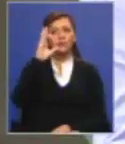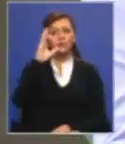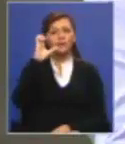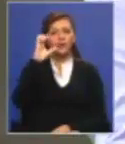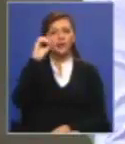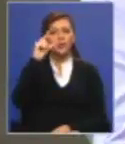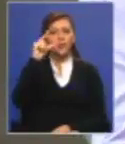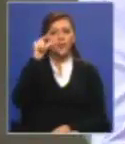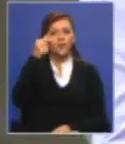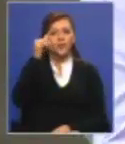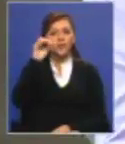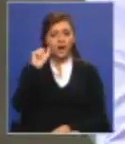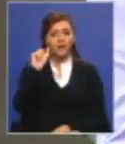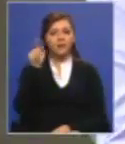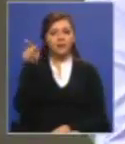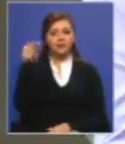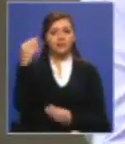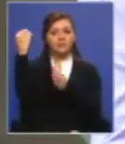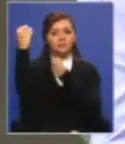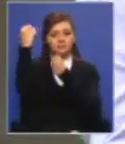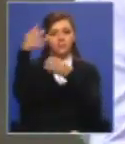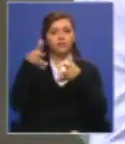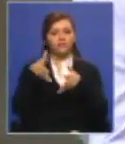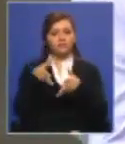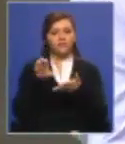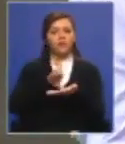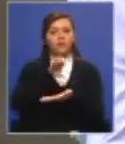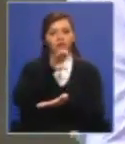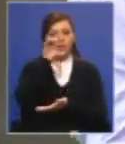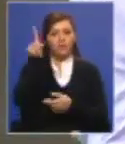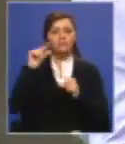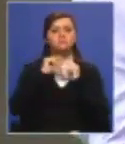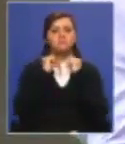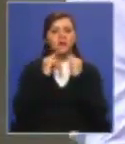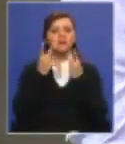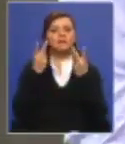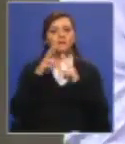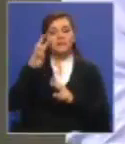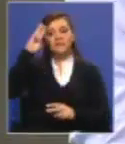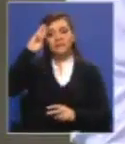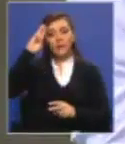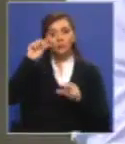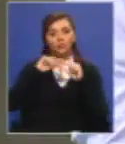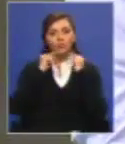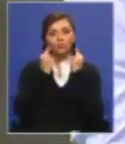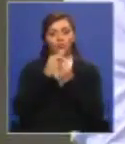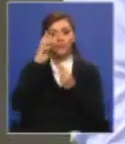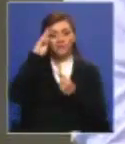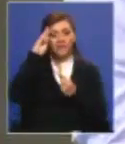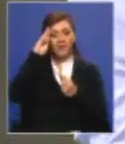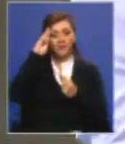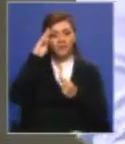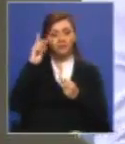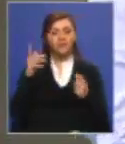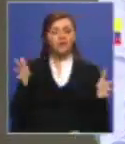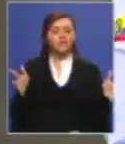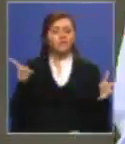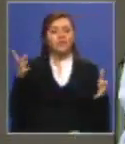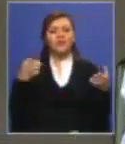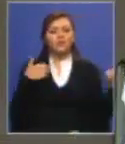nos acompañaba en todas las convivencias, rector del colegio, fue capellán del grupo Escado, además fue uno de los más grandes